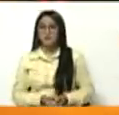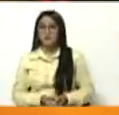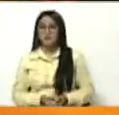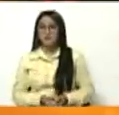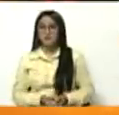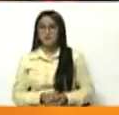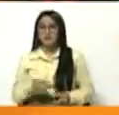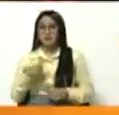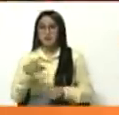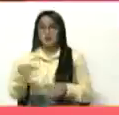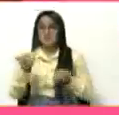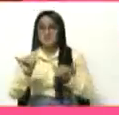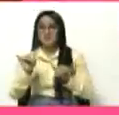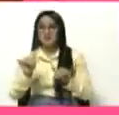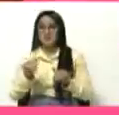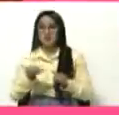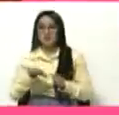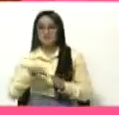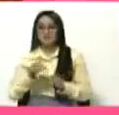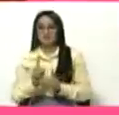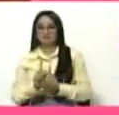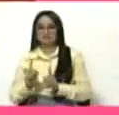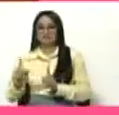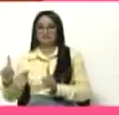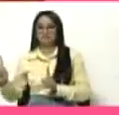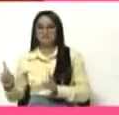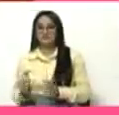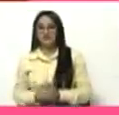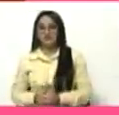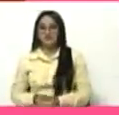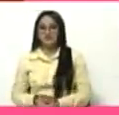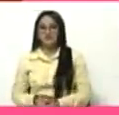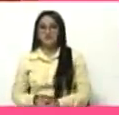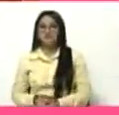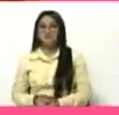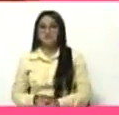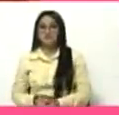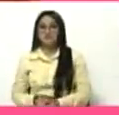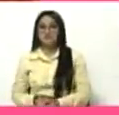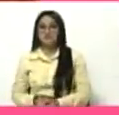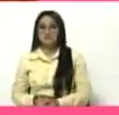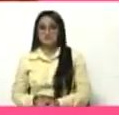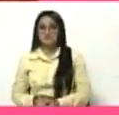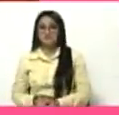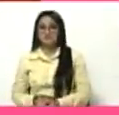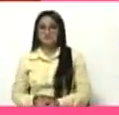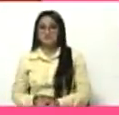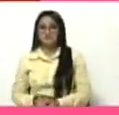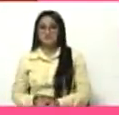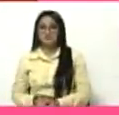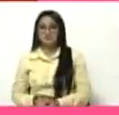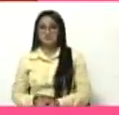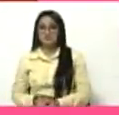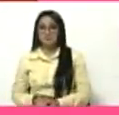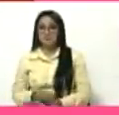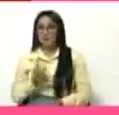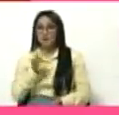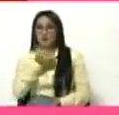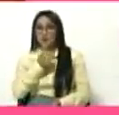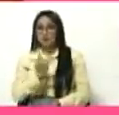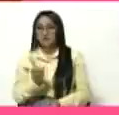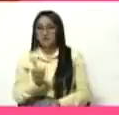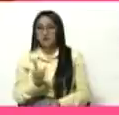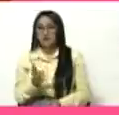Y luego ellos mismos se fueron apartando. No aguantaron la presión de